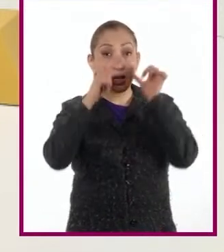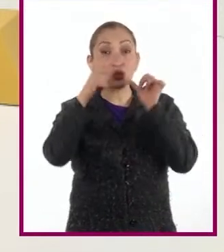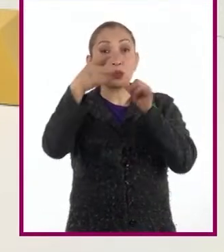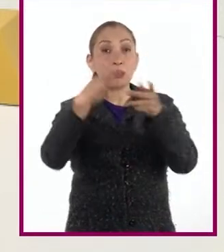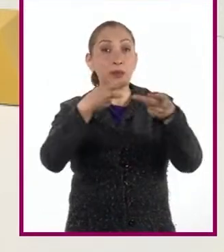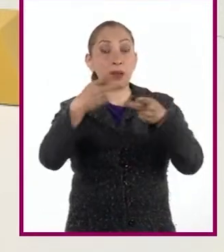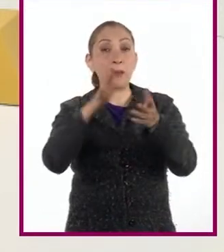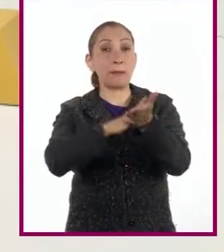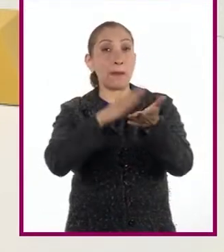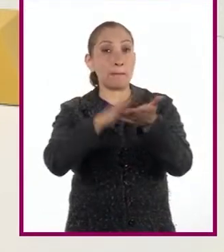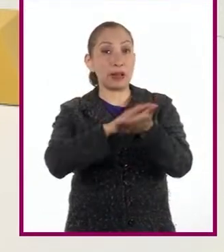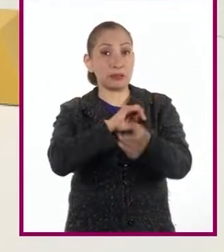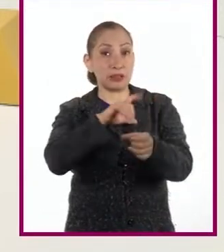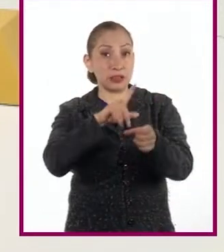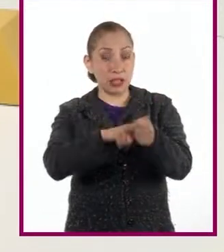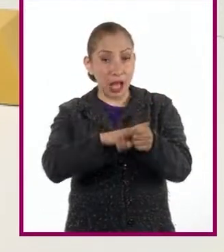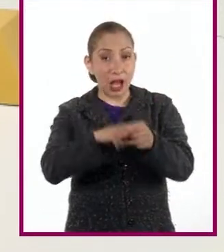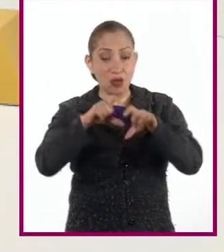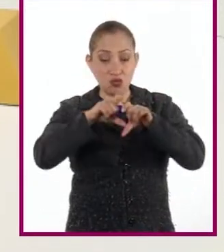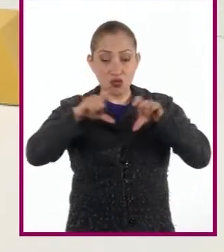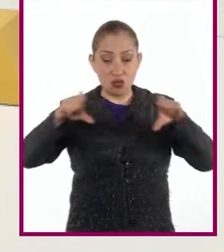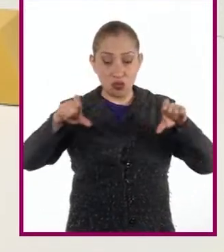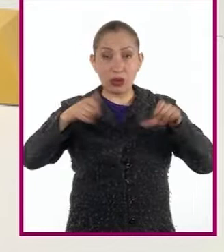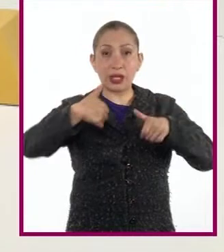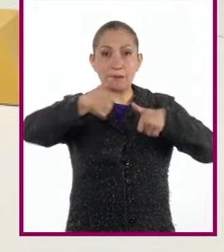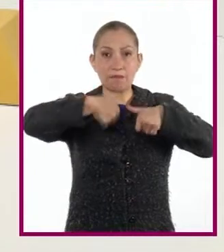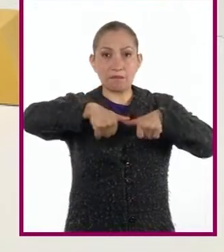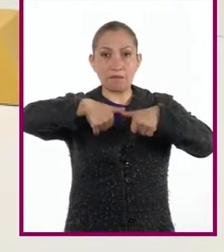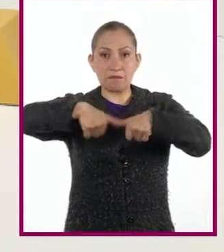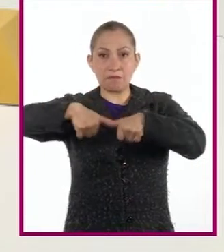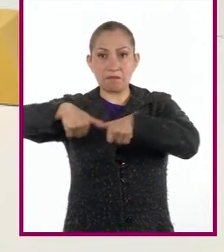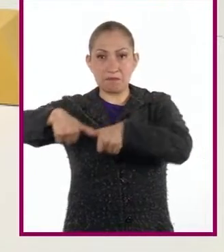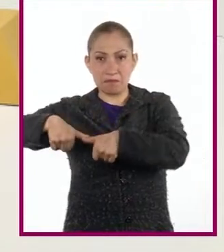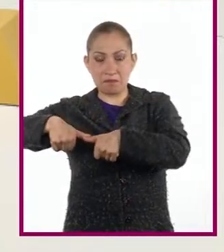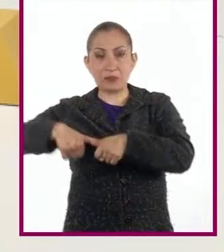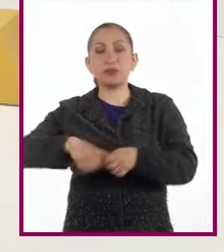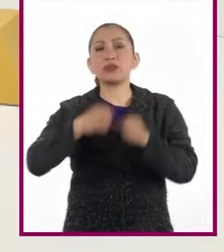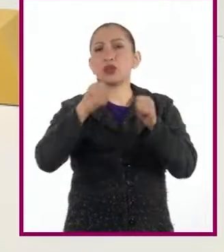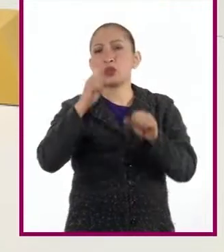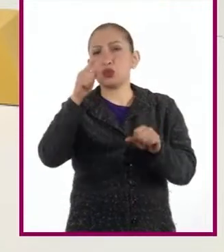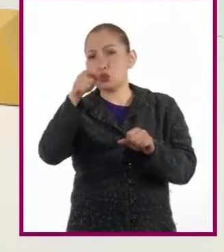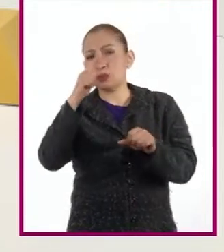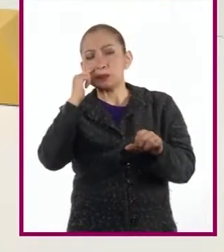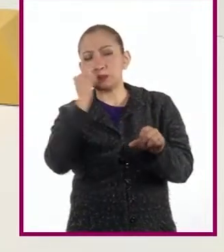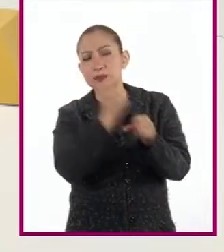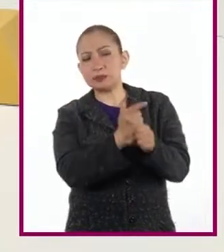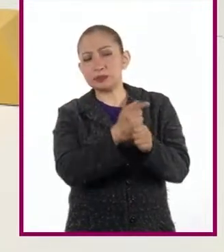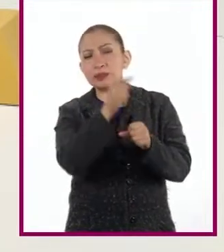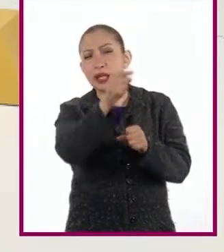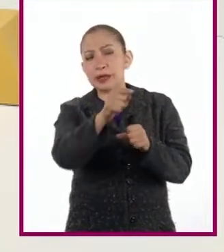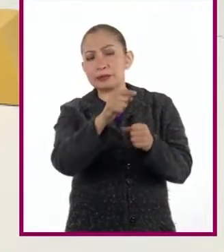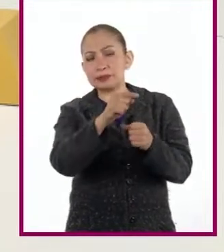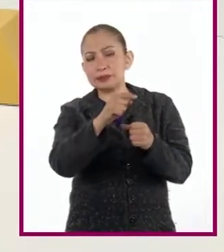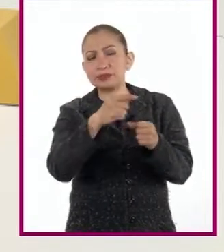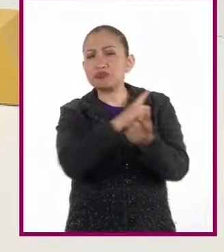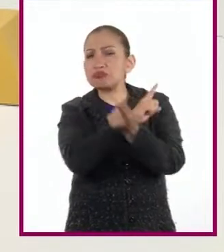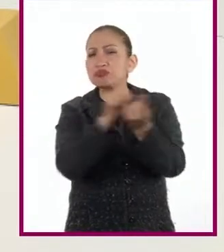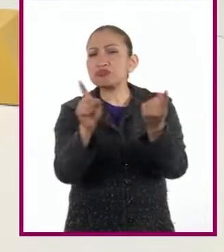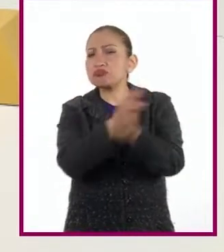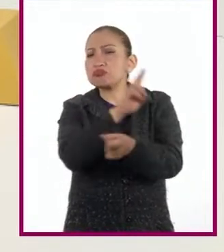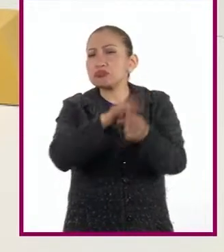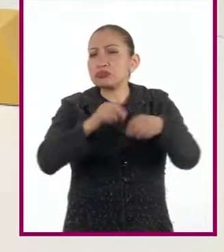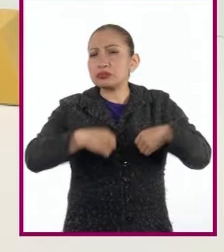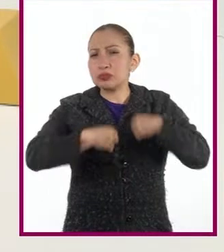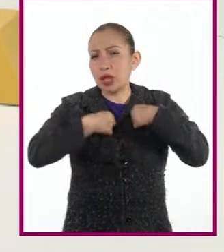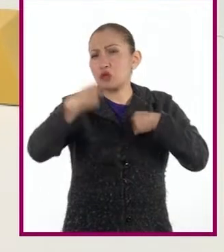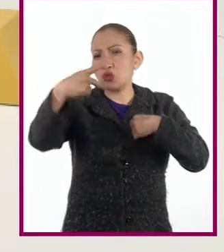hojas layer, punzón y regleta. Seguramente se han dado cuenta de que en las relaciones cotidianas con